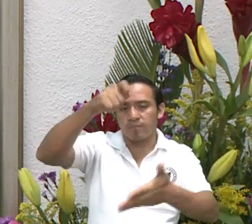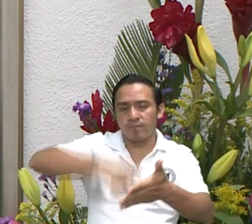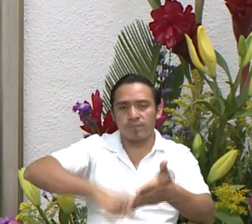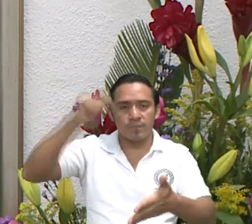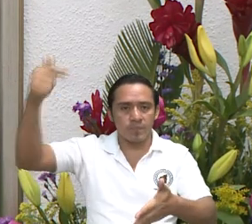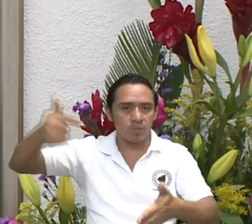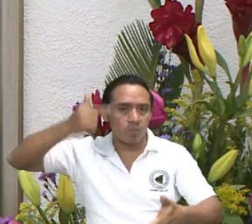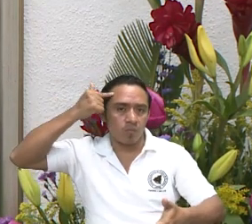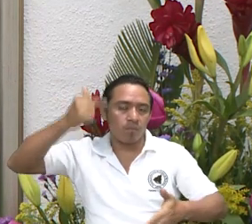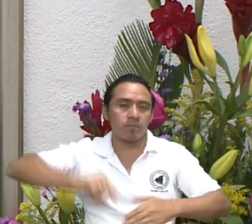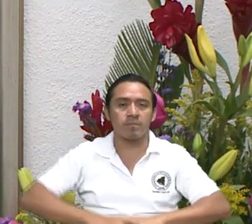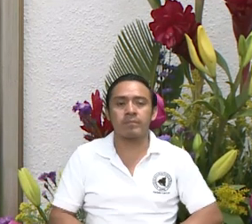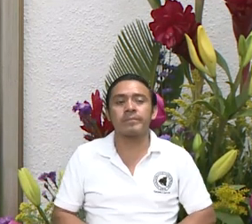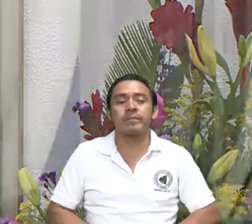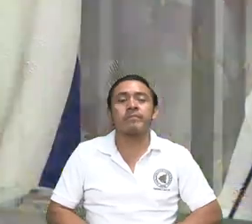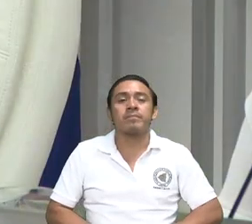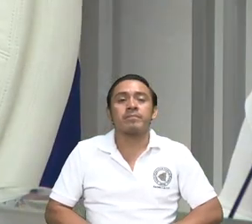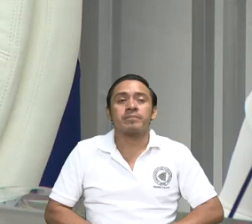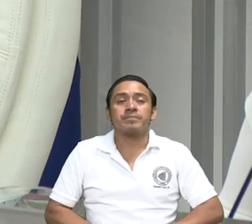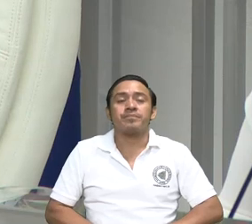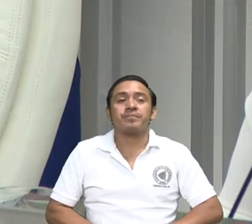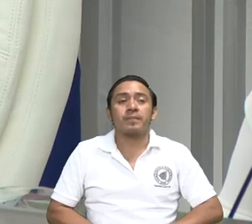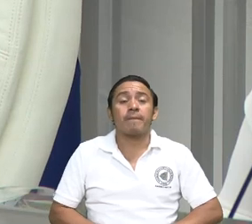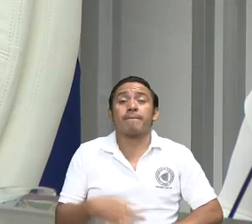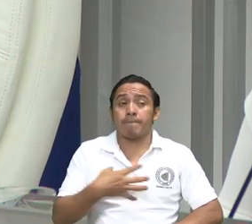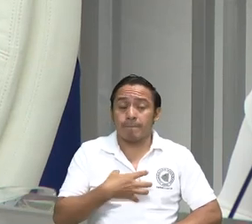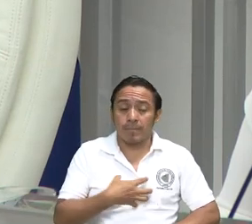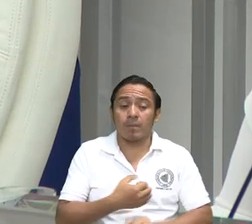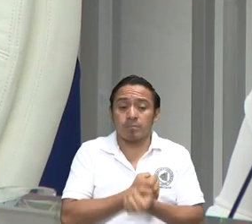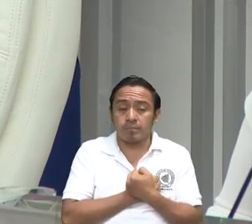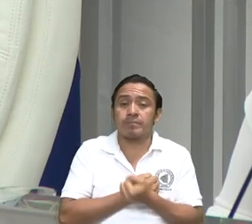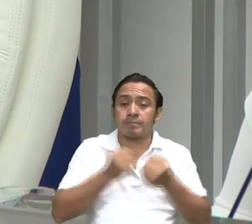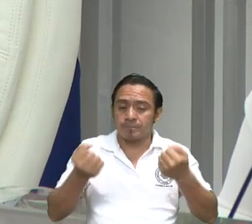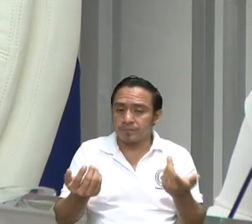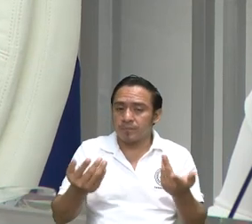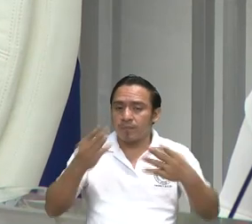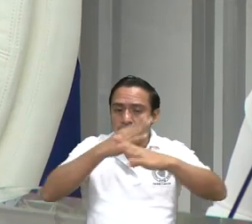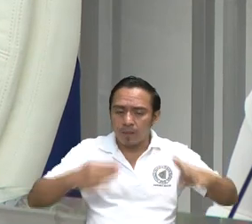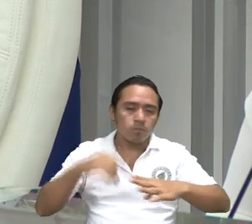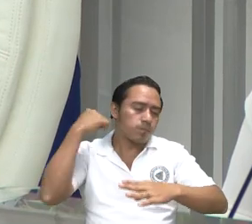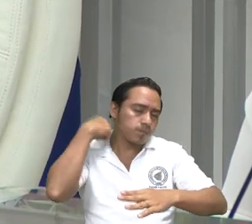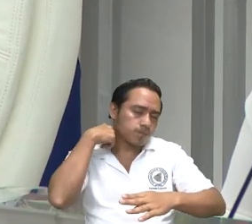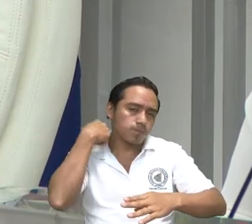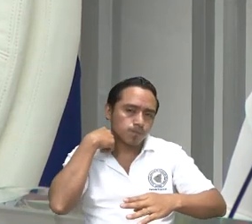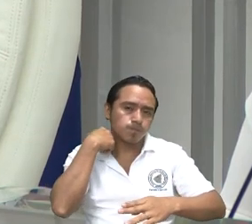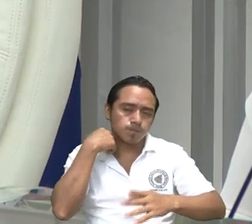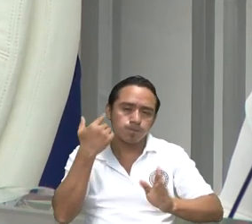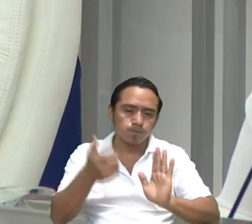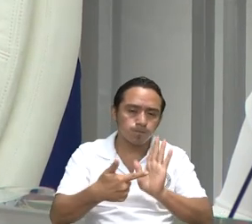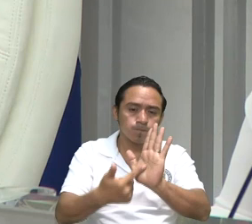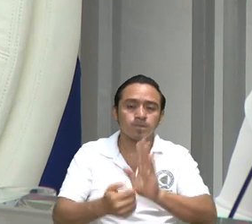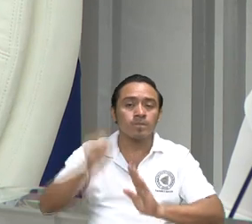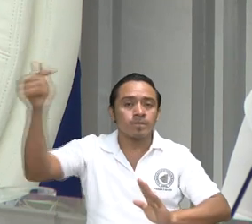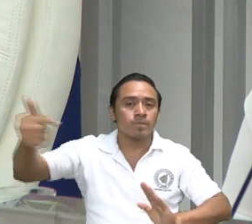Estado nicaragüense. Nuestra vocación de paz ha estado de manifiesto siempre.